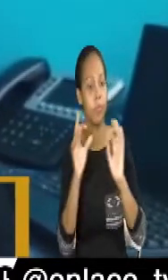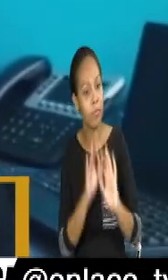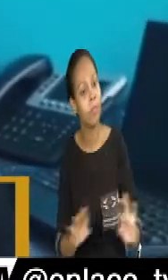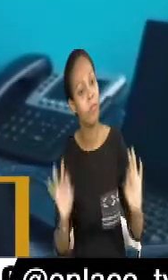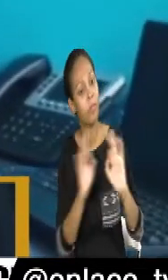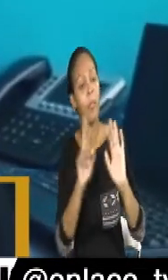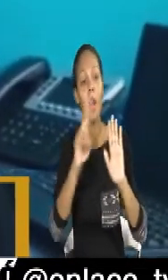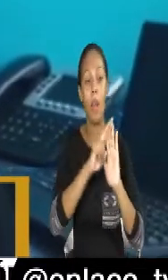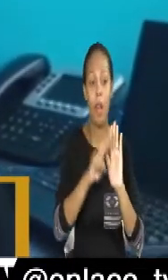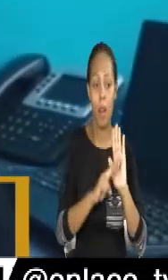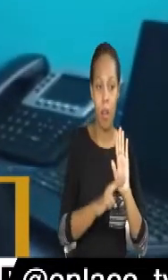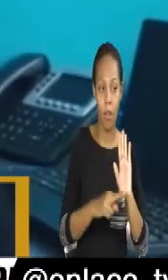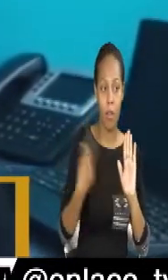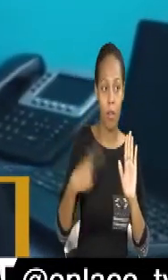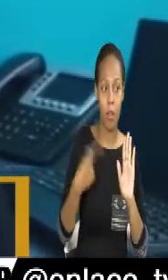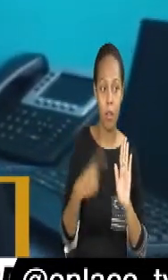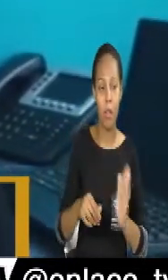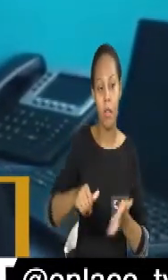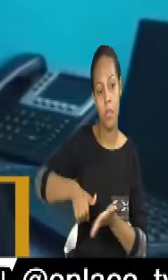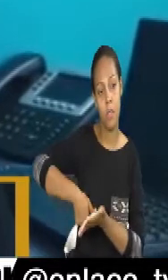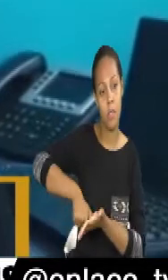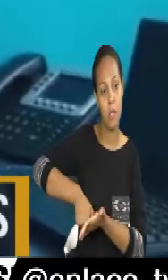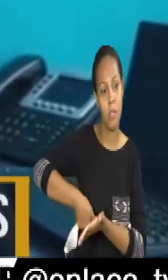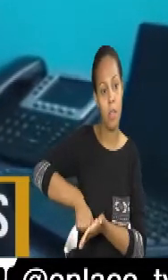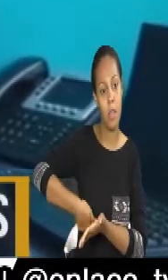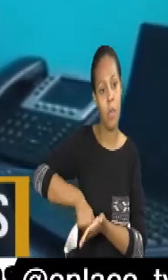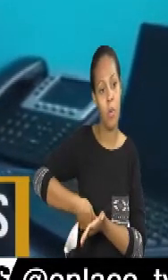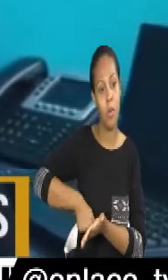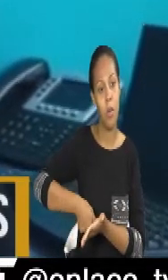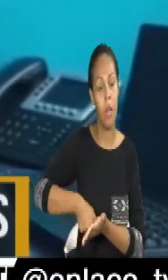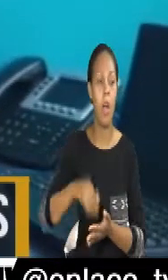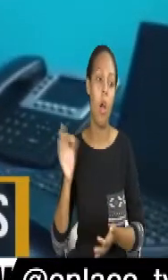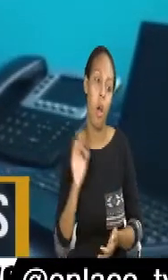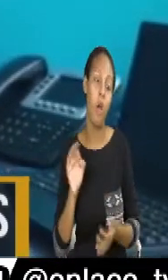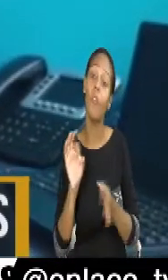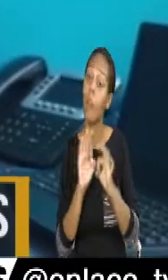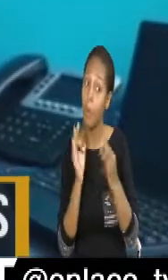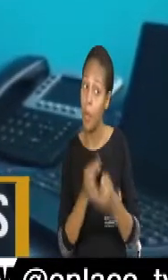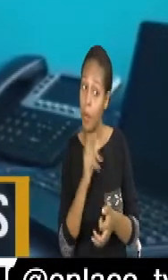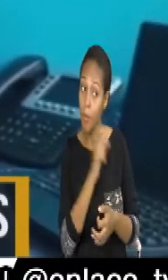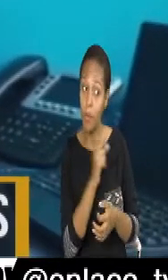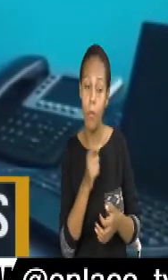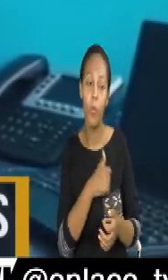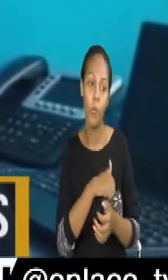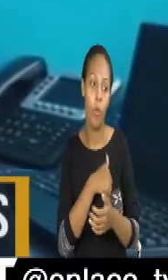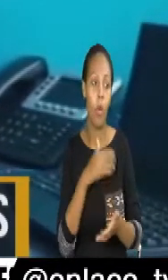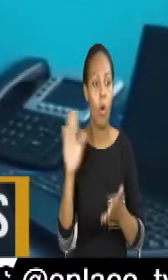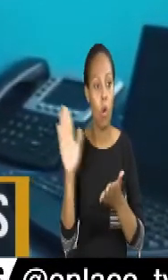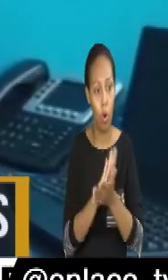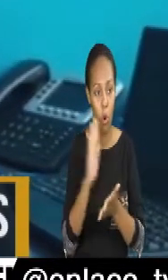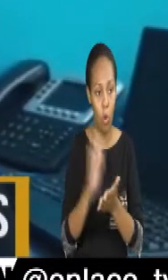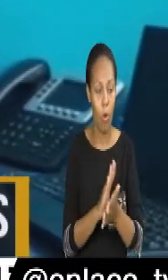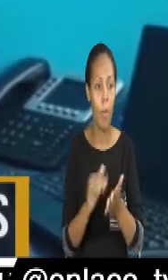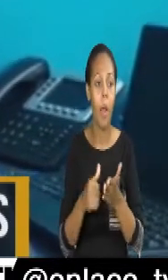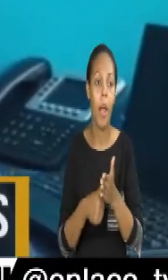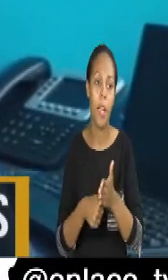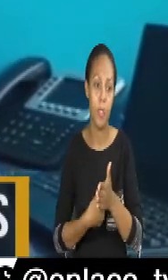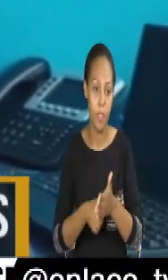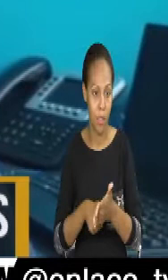documento de identidad, su cédula, o a sus familiares que por favor lleven la fotocopia de la cédula autenticada